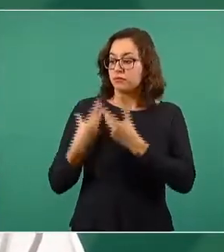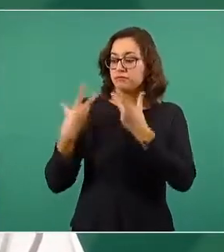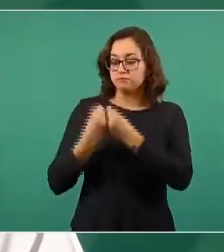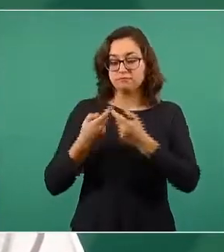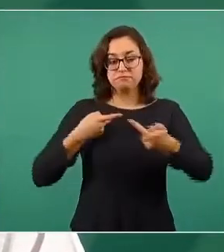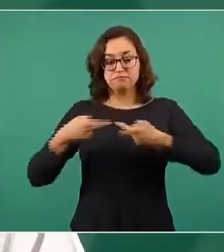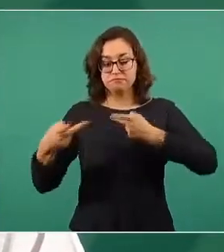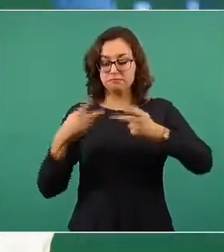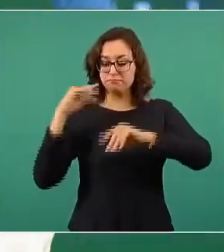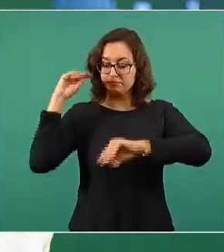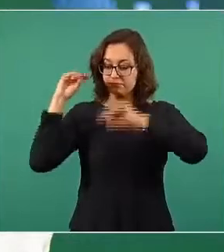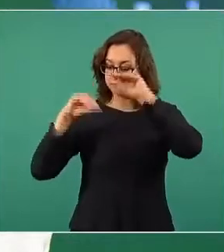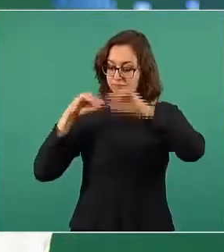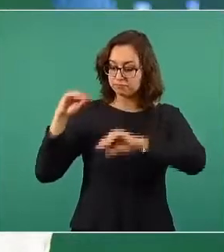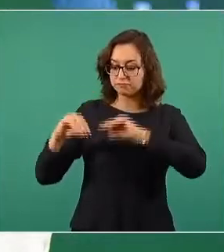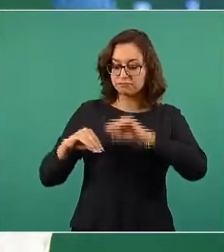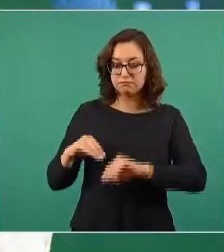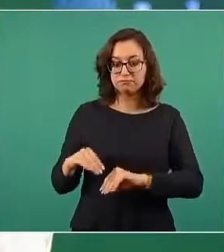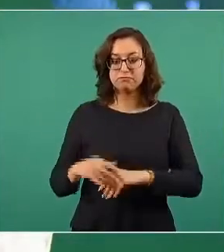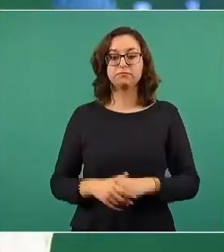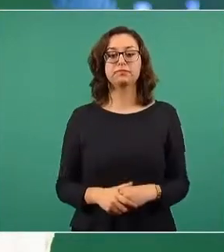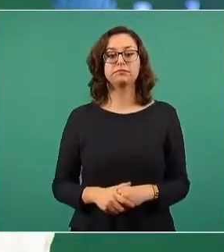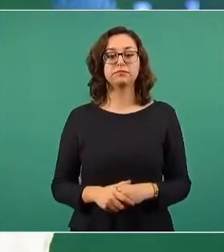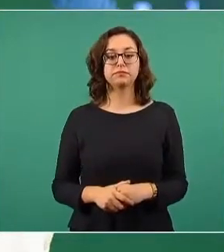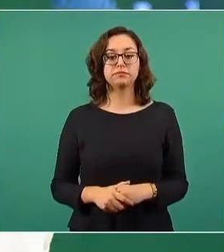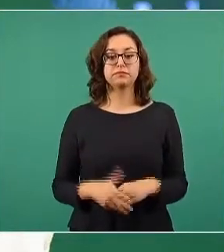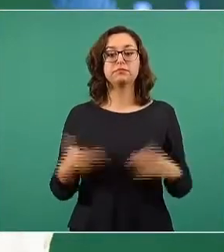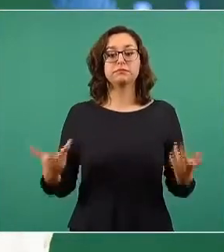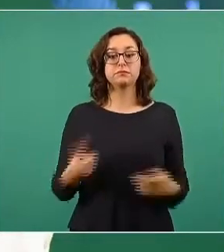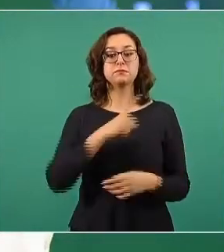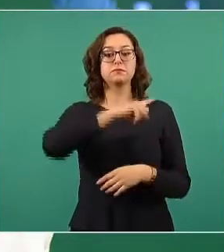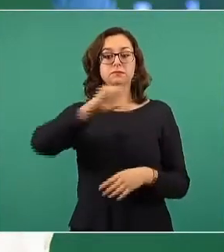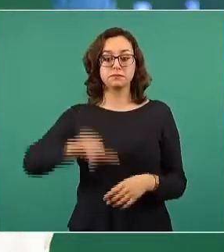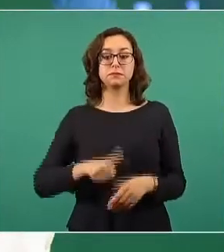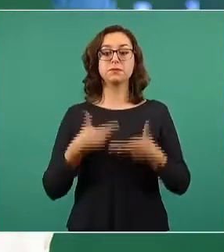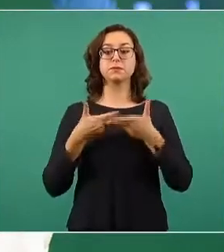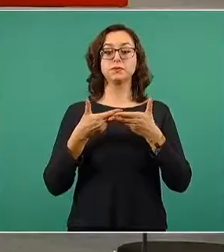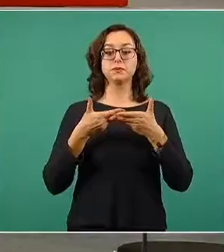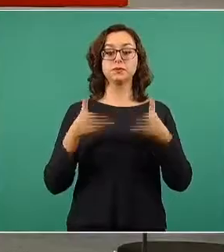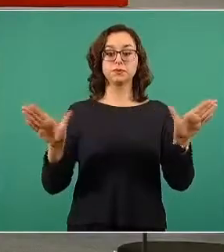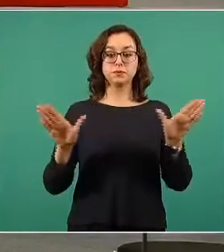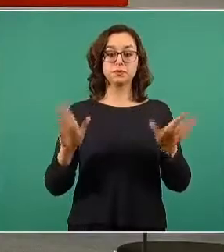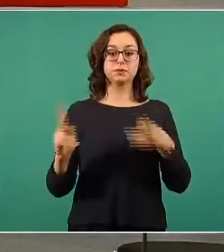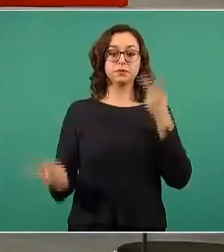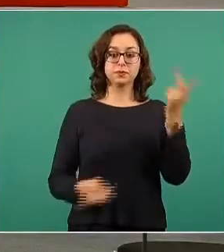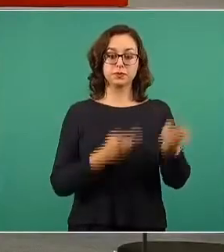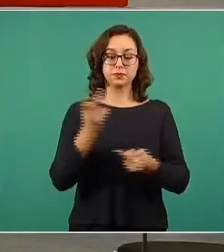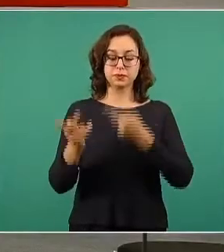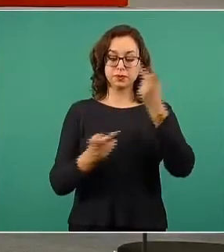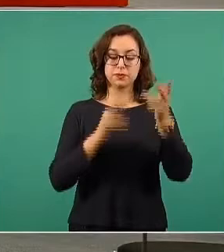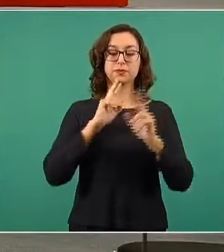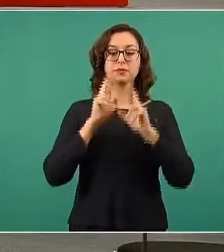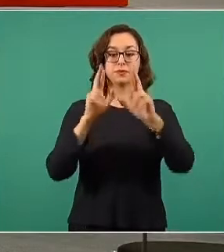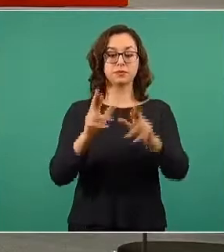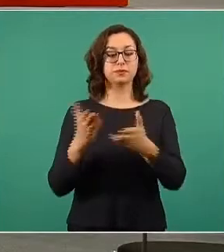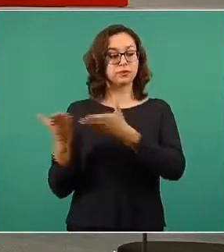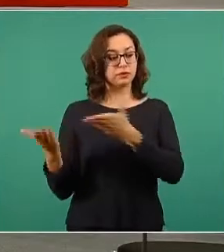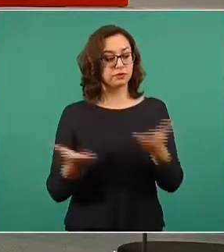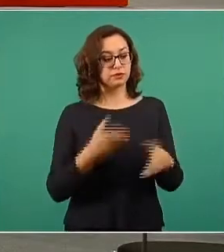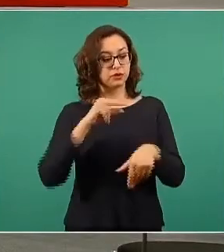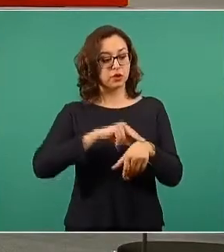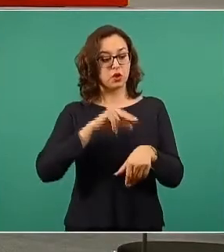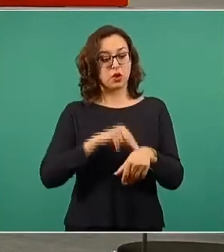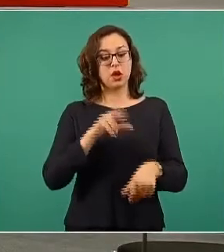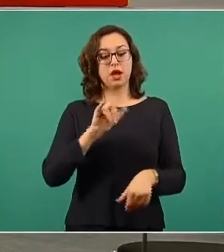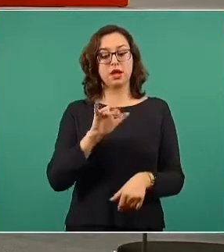proceso. Entonces, luego, desde luego, abriremos a preguntas y comentarios. Vamos a iniciar. Le pido al doctor Ricardo Cortés